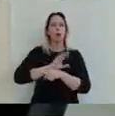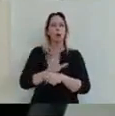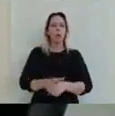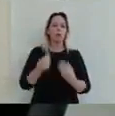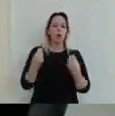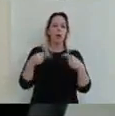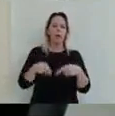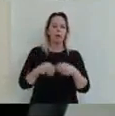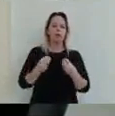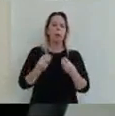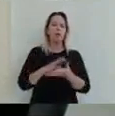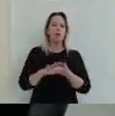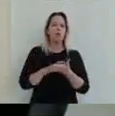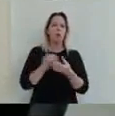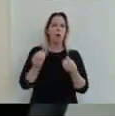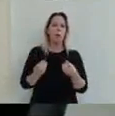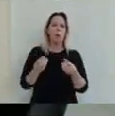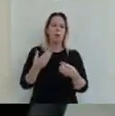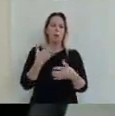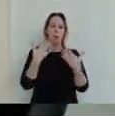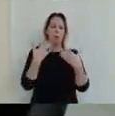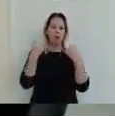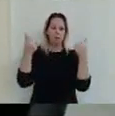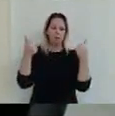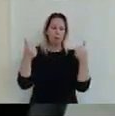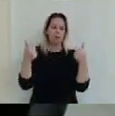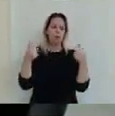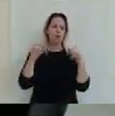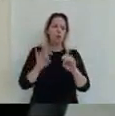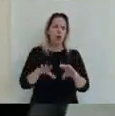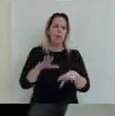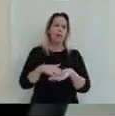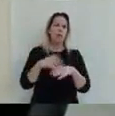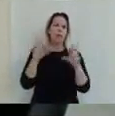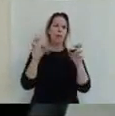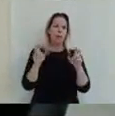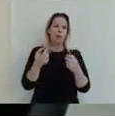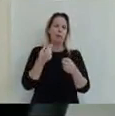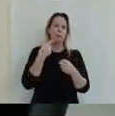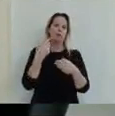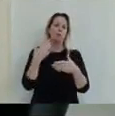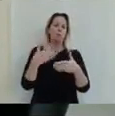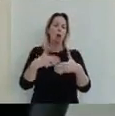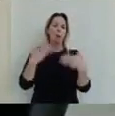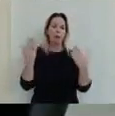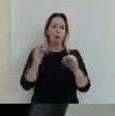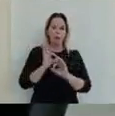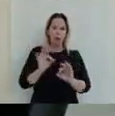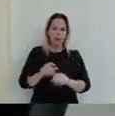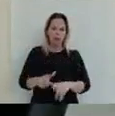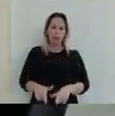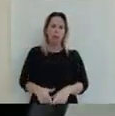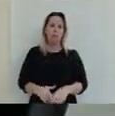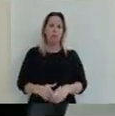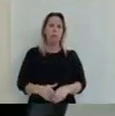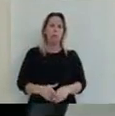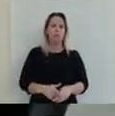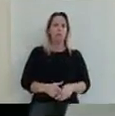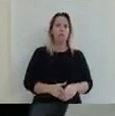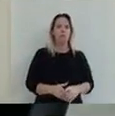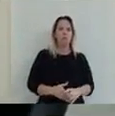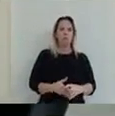la oportunidad de tener de volver en estos tipos de rubros o de comercios. Y de ninguna manera estuvimos por